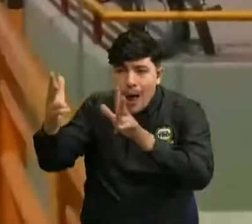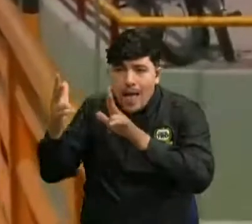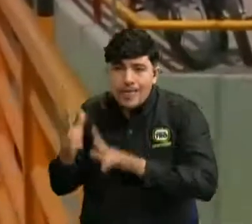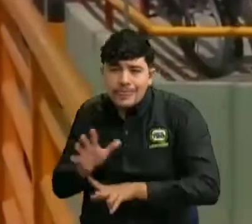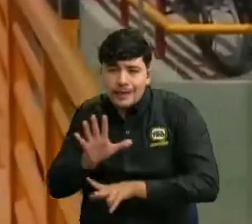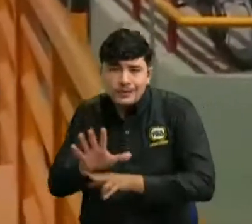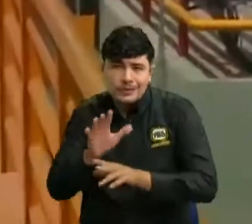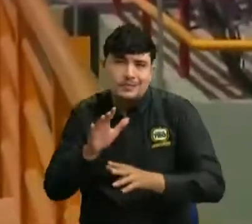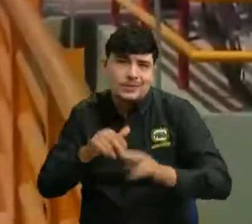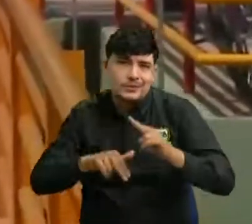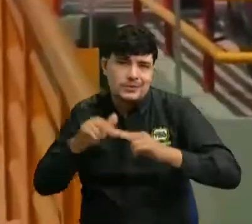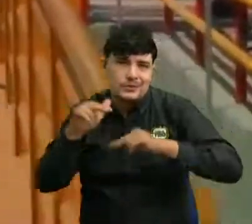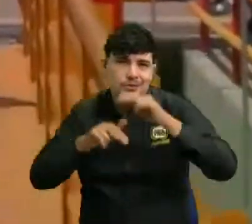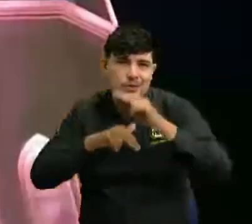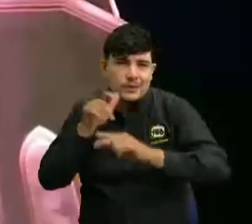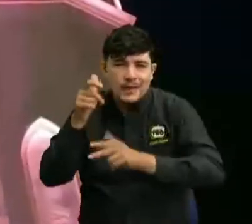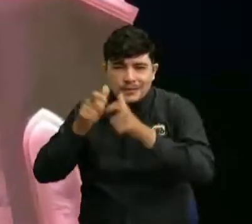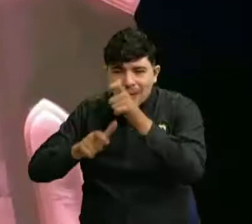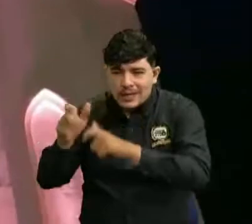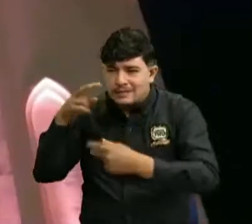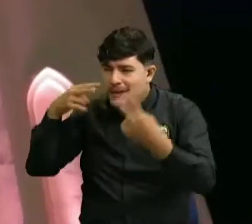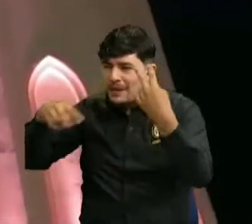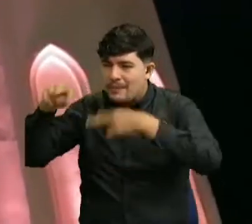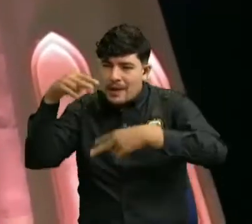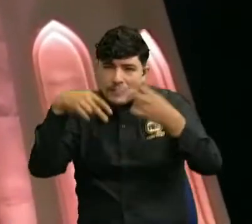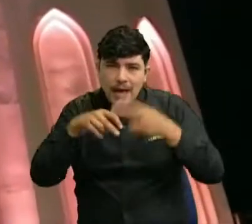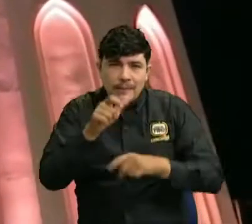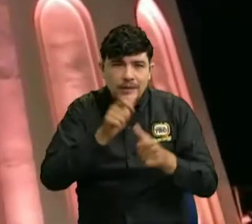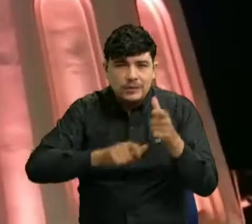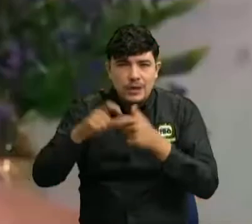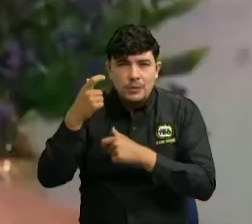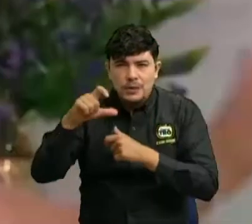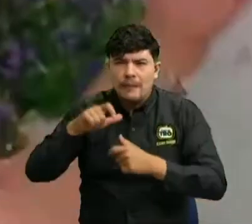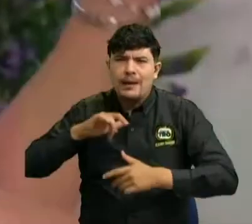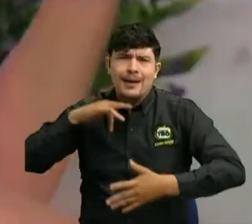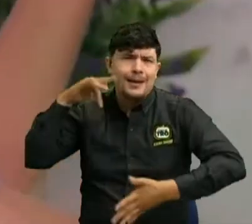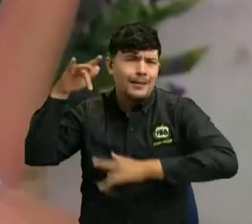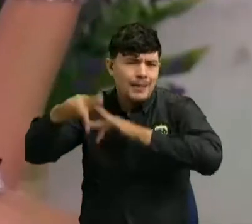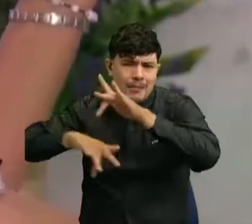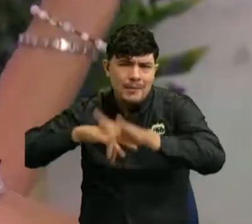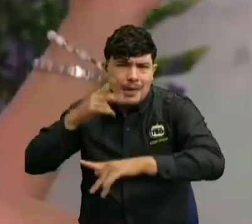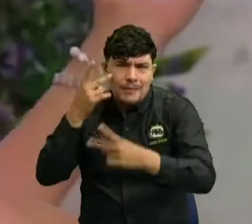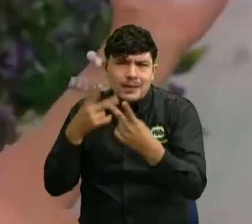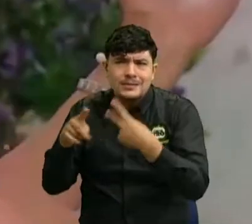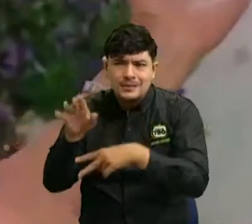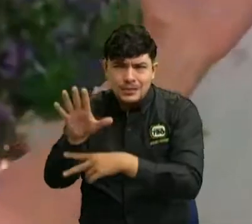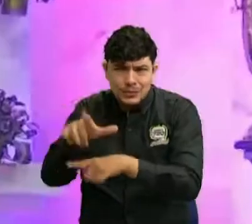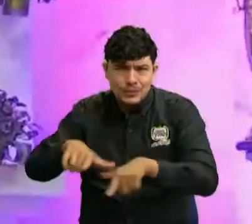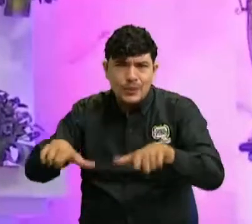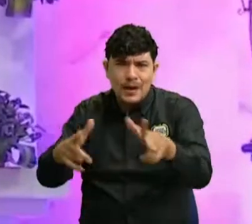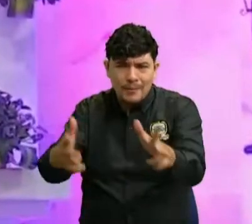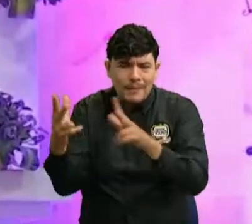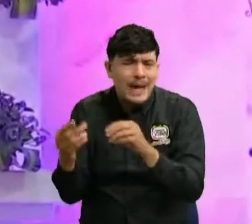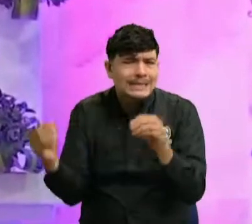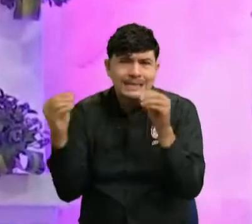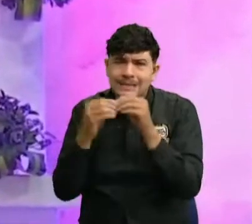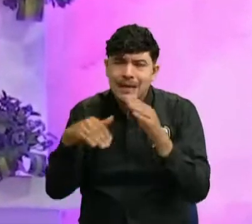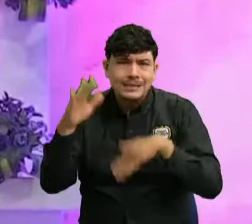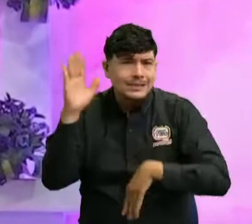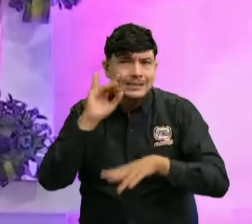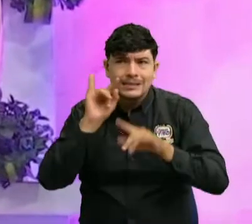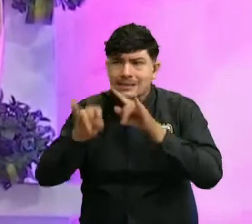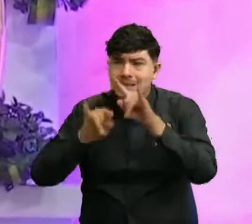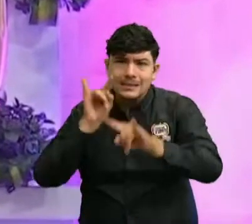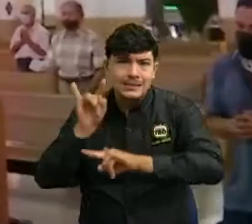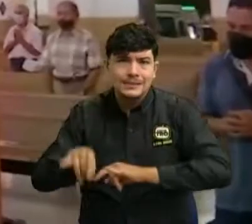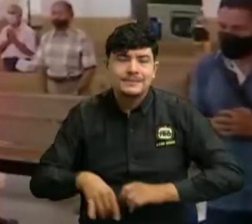más visitadas por los cucuteños y turistas. Las luces, la iluminación de la Virgen, los nueves cuando